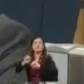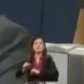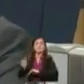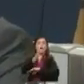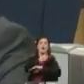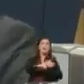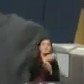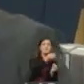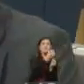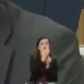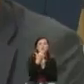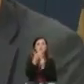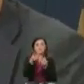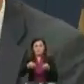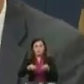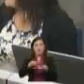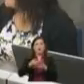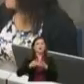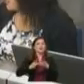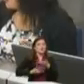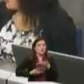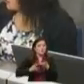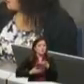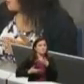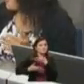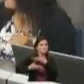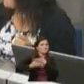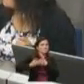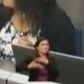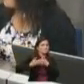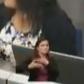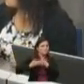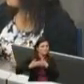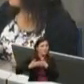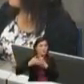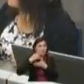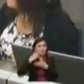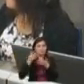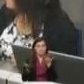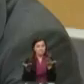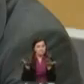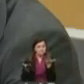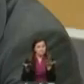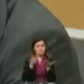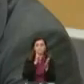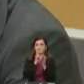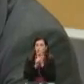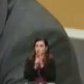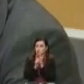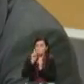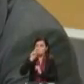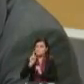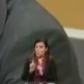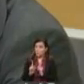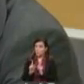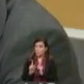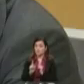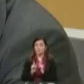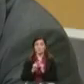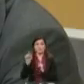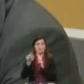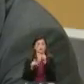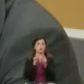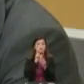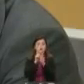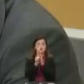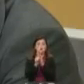llegar la información, la documentación, verificar su origen y contrastar la denuncia. Asegura que los denunciantes no probaron